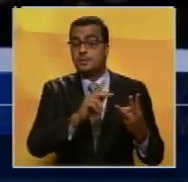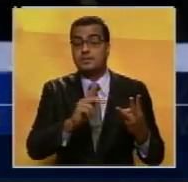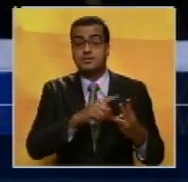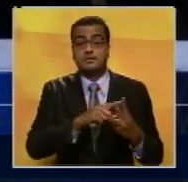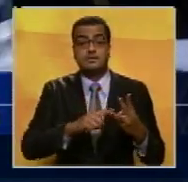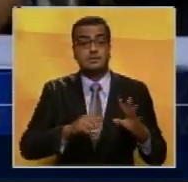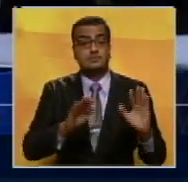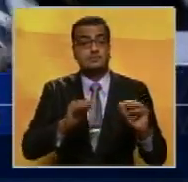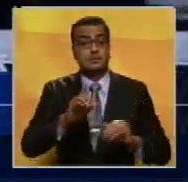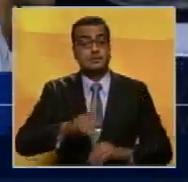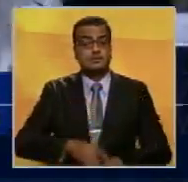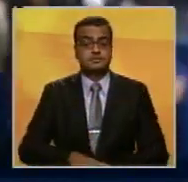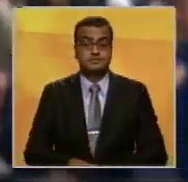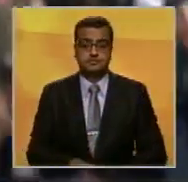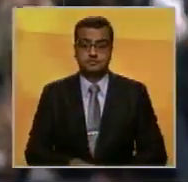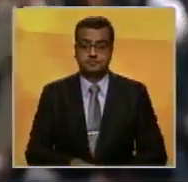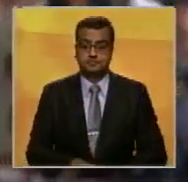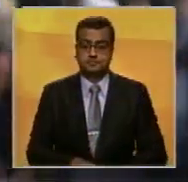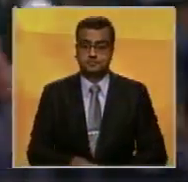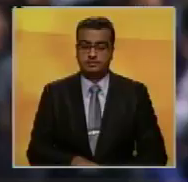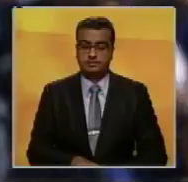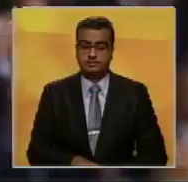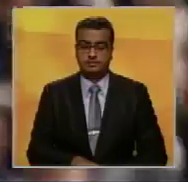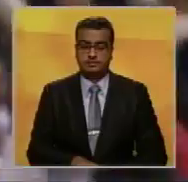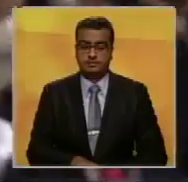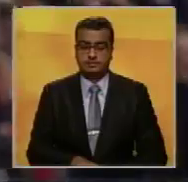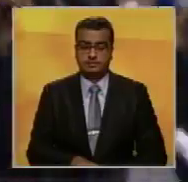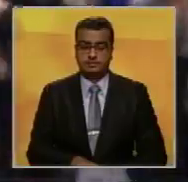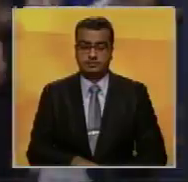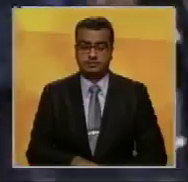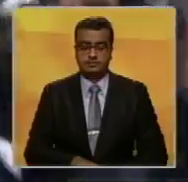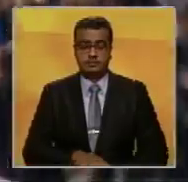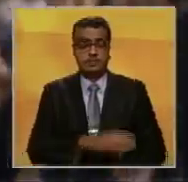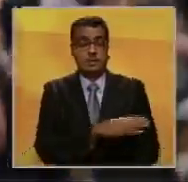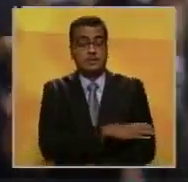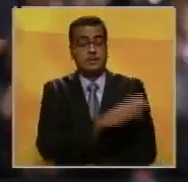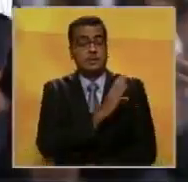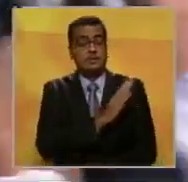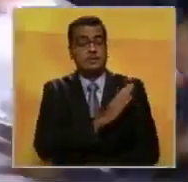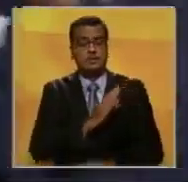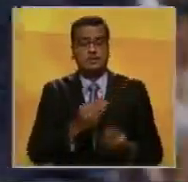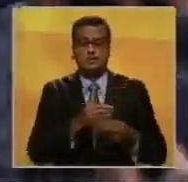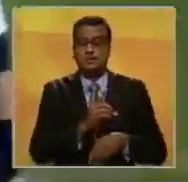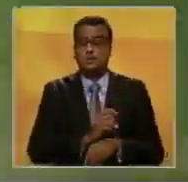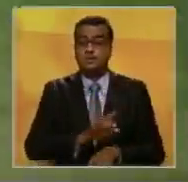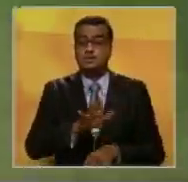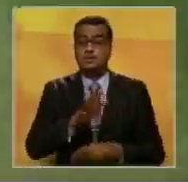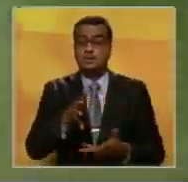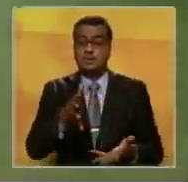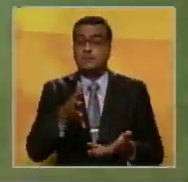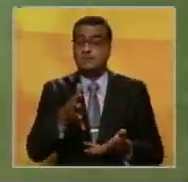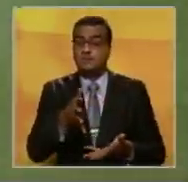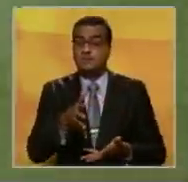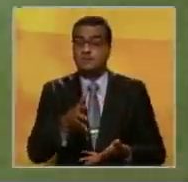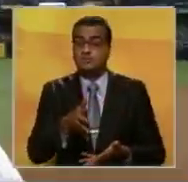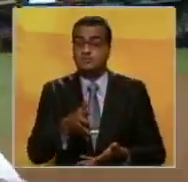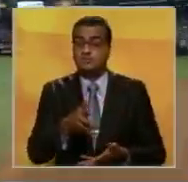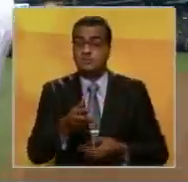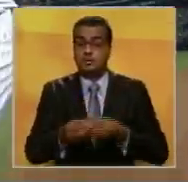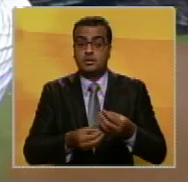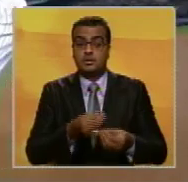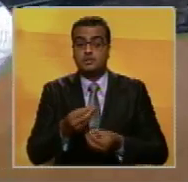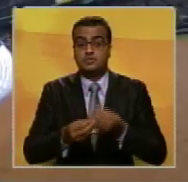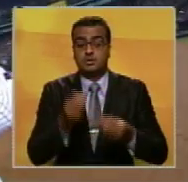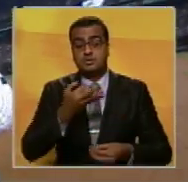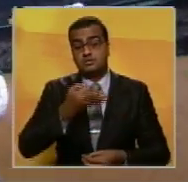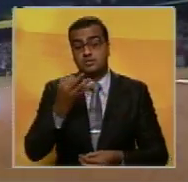se les retiraran sus números durante la temporada 2015. El capitán de los Yankees, por mucho tiempo y 5 veces campeón de la Serie Mundial con la organización,